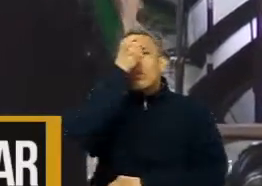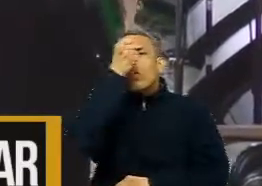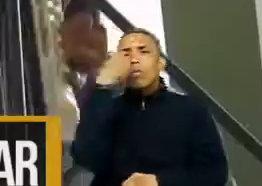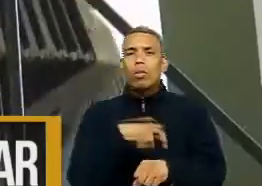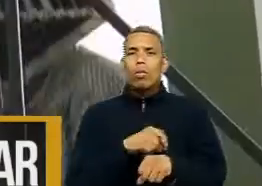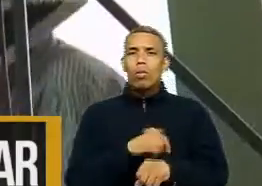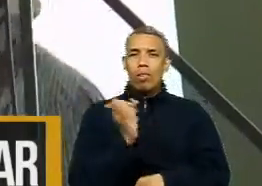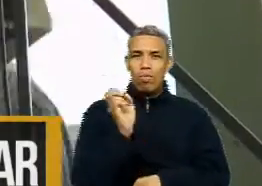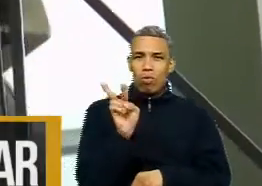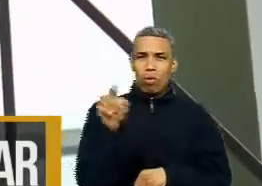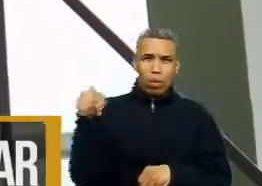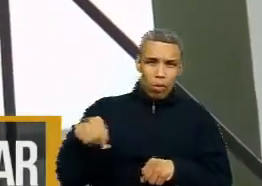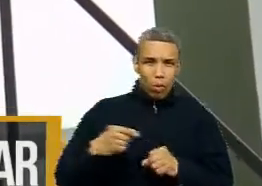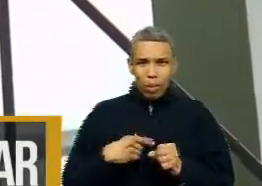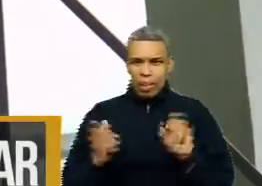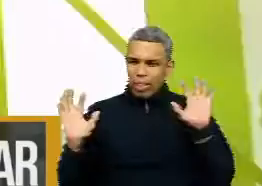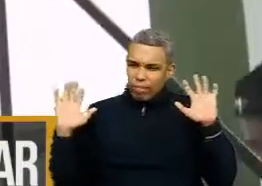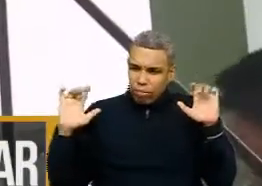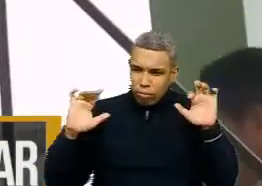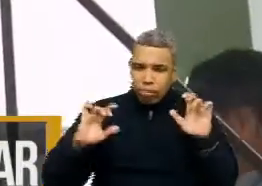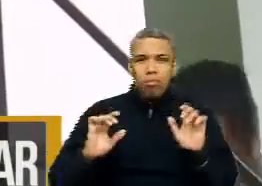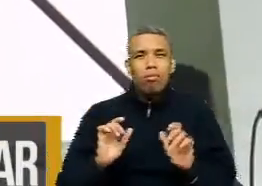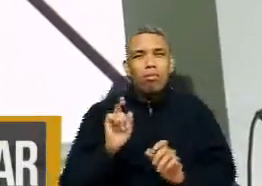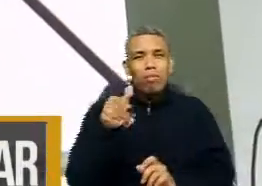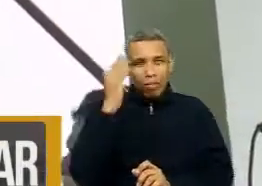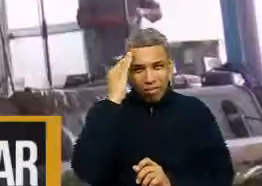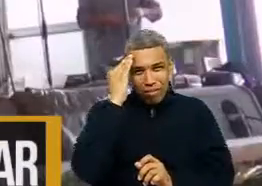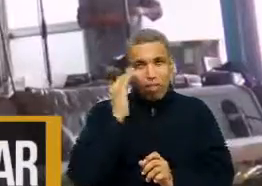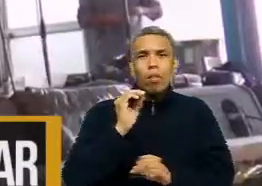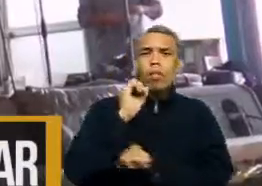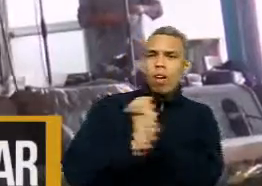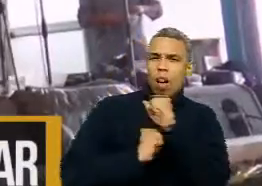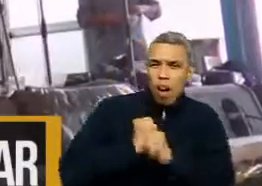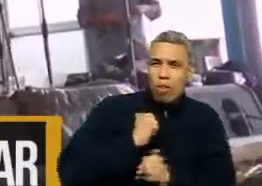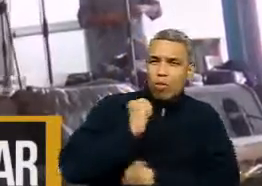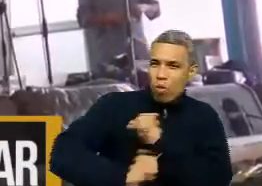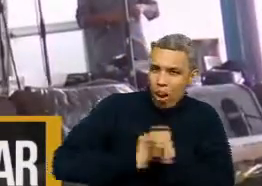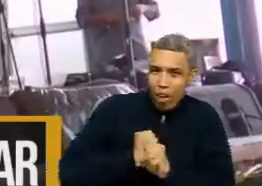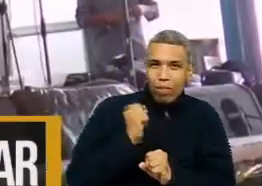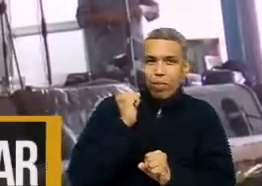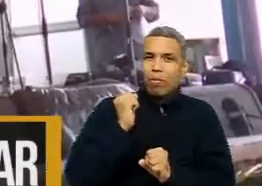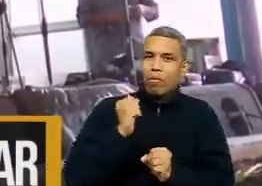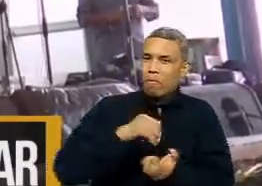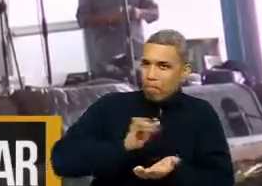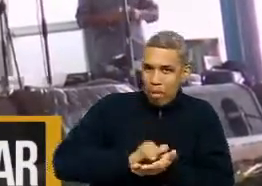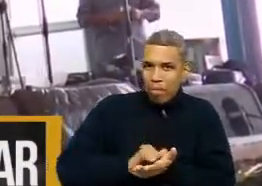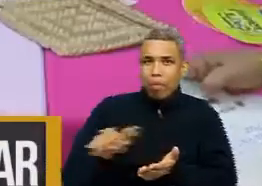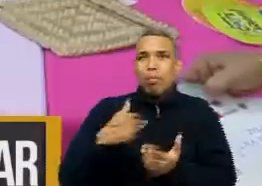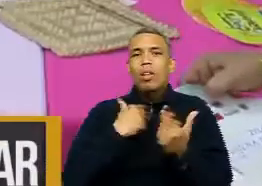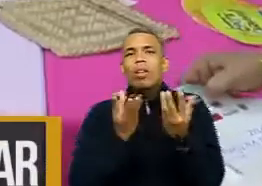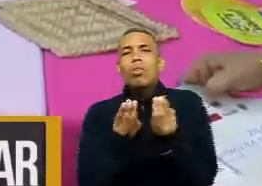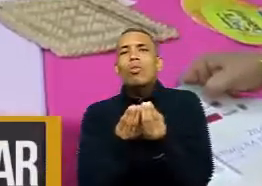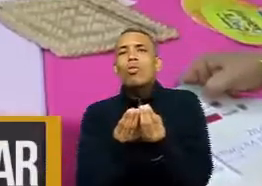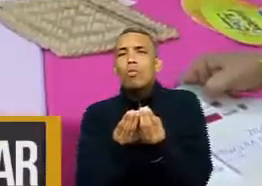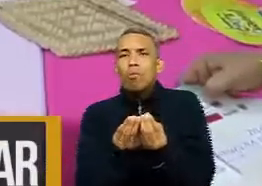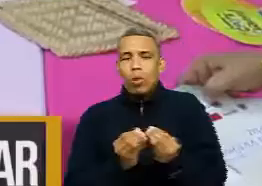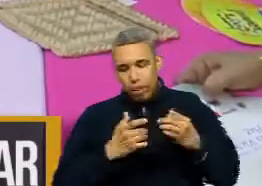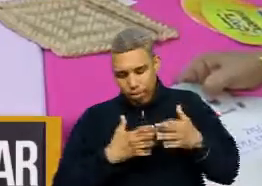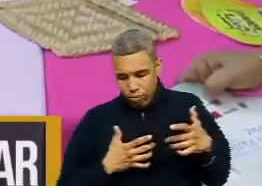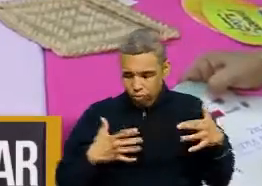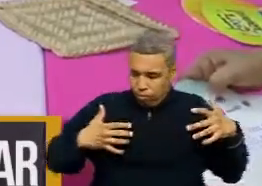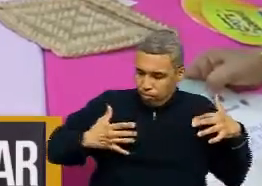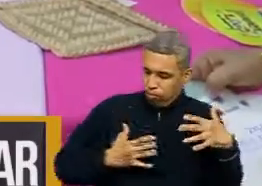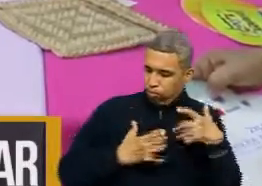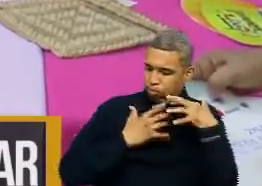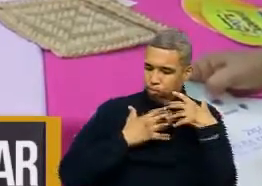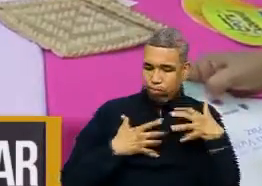que ha sido amenizada, como ya es costumbre, por los auténticos corraleros de Majahual que se han lucido con su repertorio. Los hermanos Saavedra, como